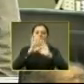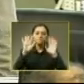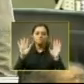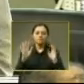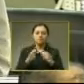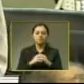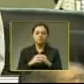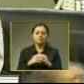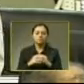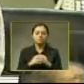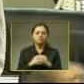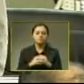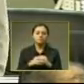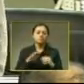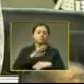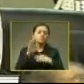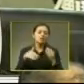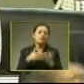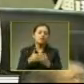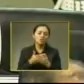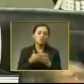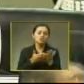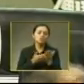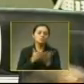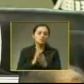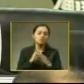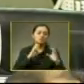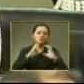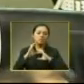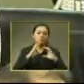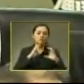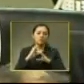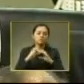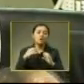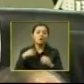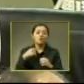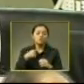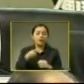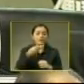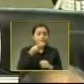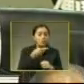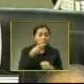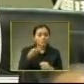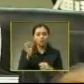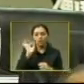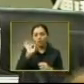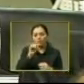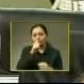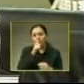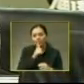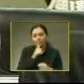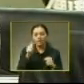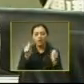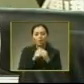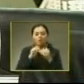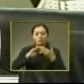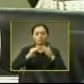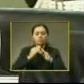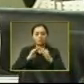transparente, de todos los medios de comunicación, sea pública, privada o